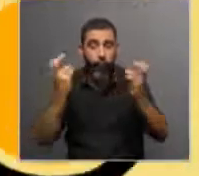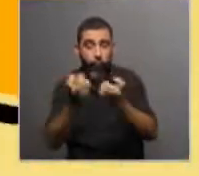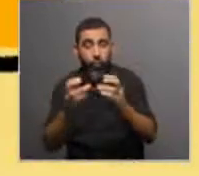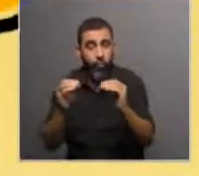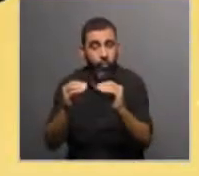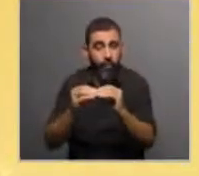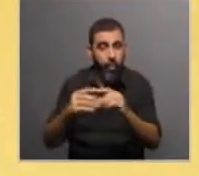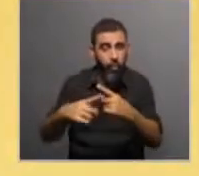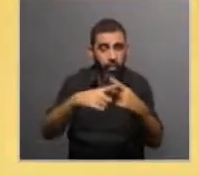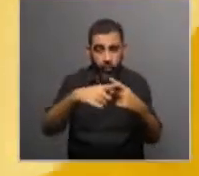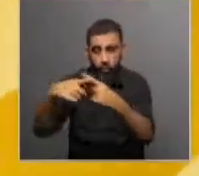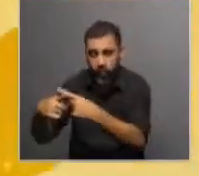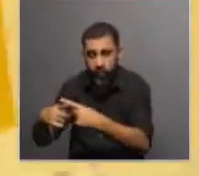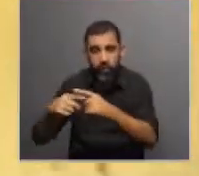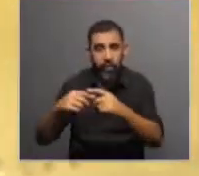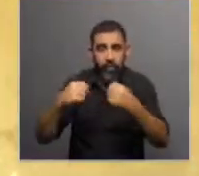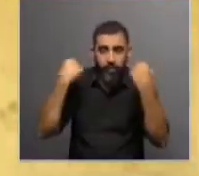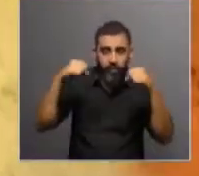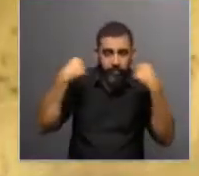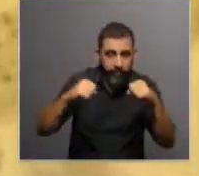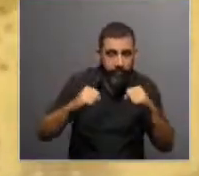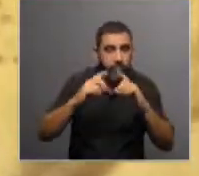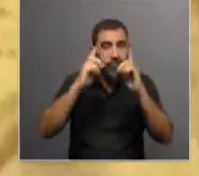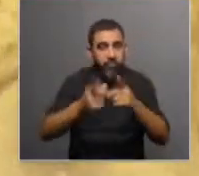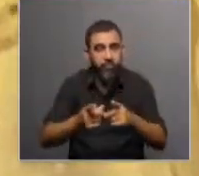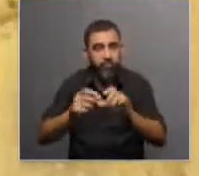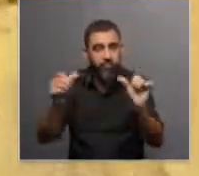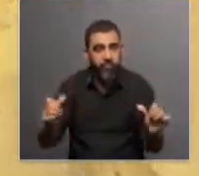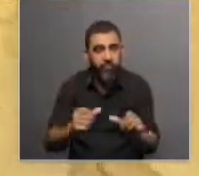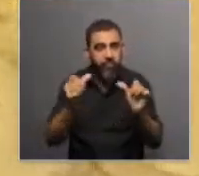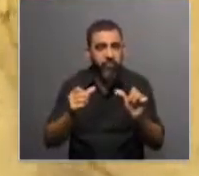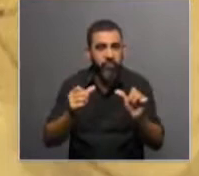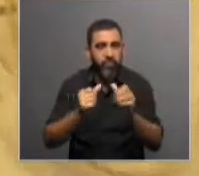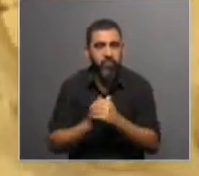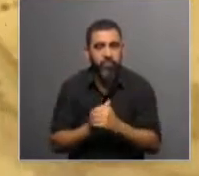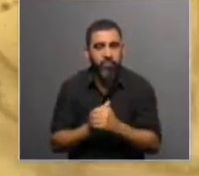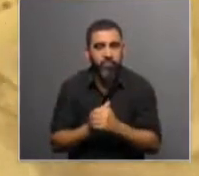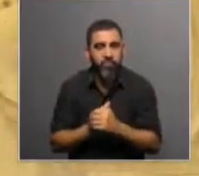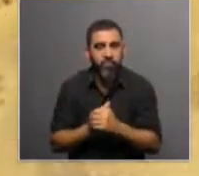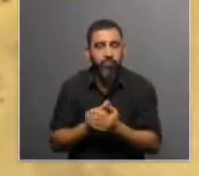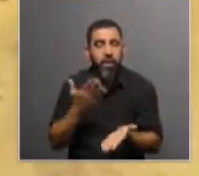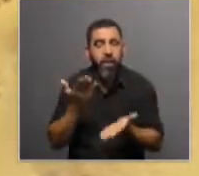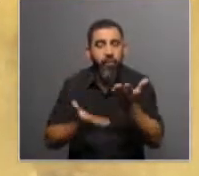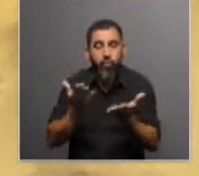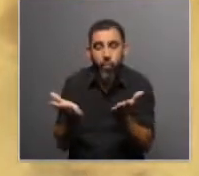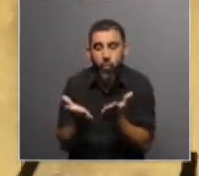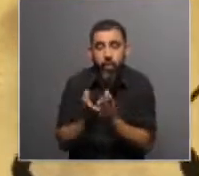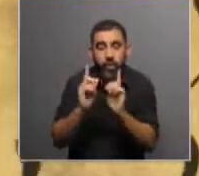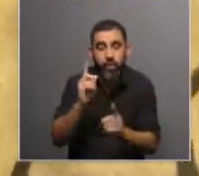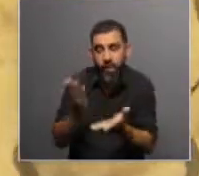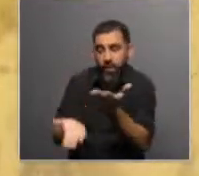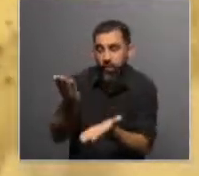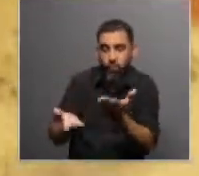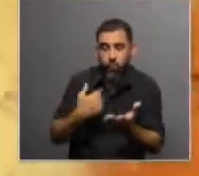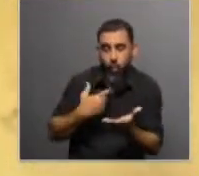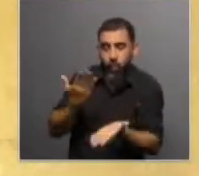compañeros, en poder resolver ejercicios, en también implementar una estrategia que es la evaluación entre estudiantes. Un